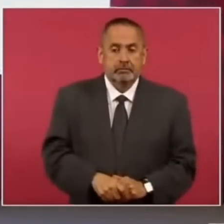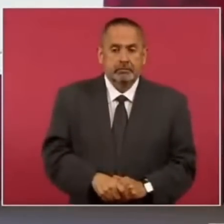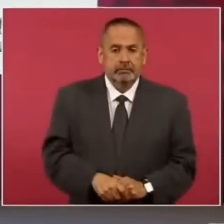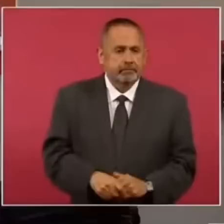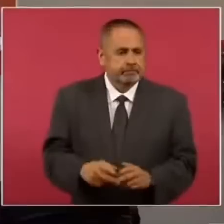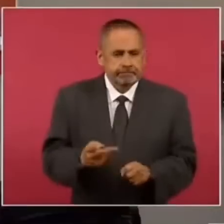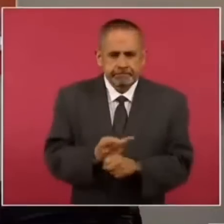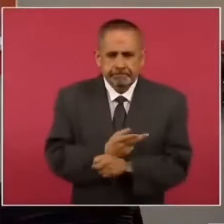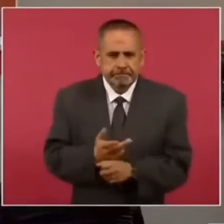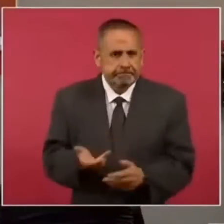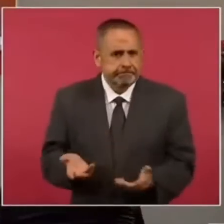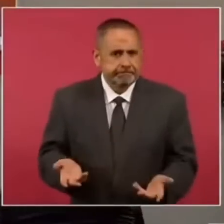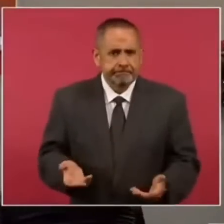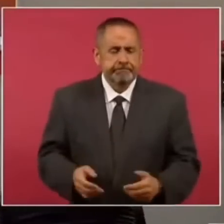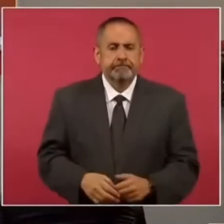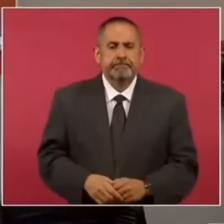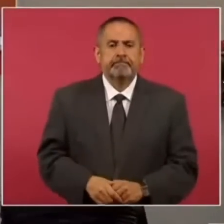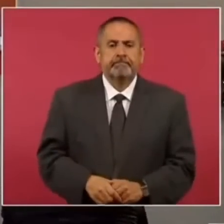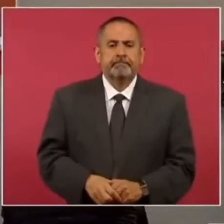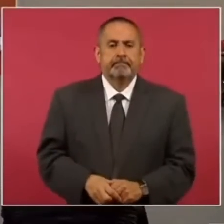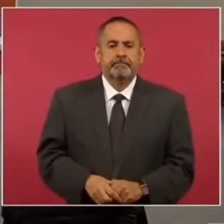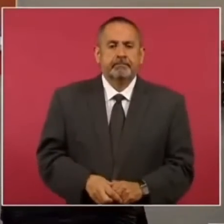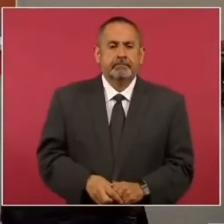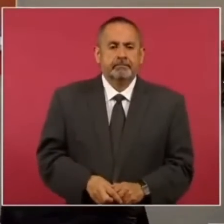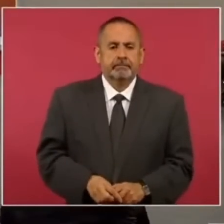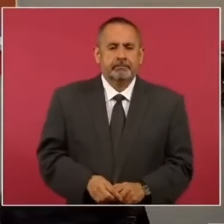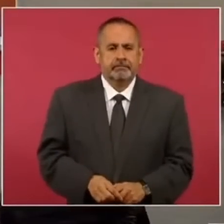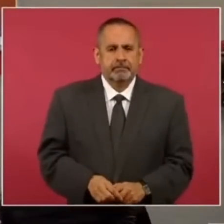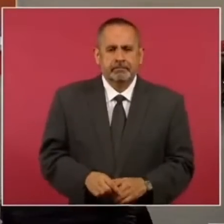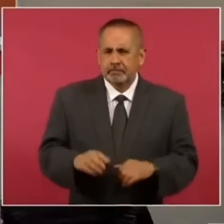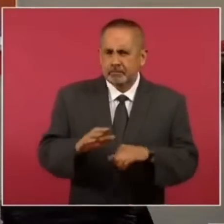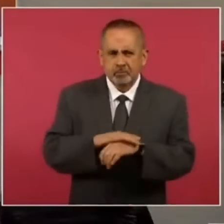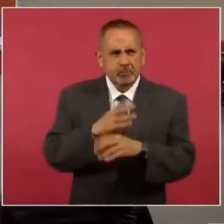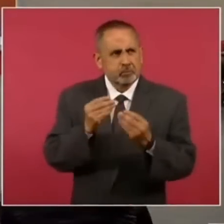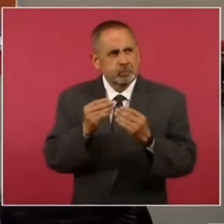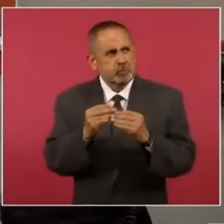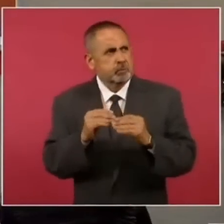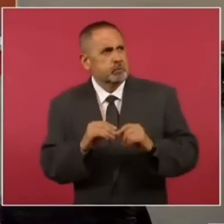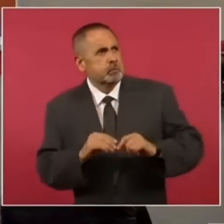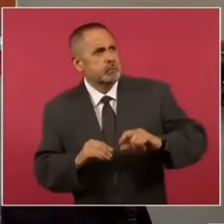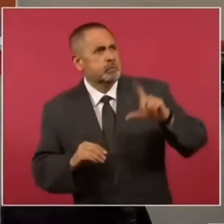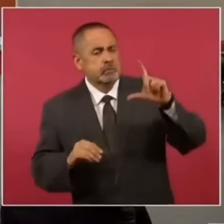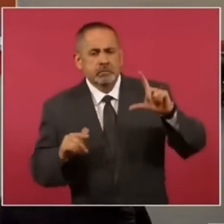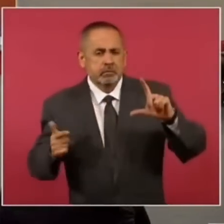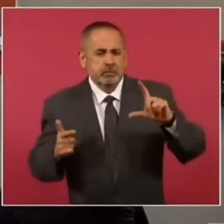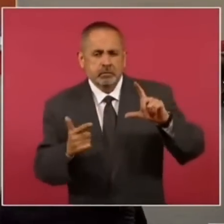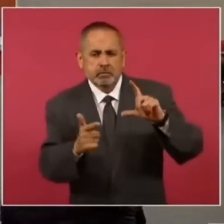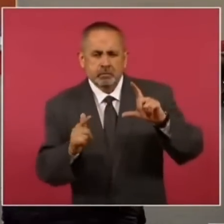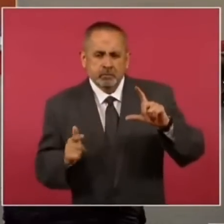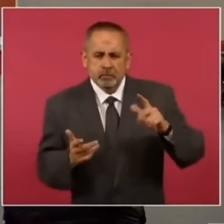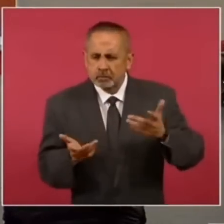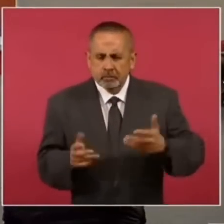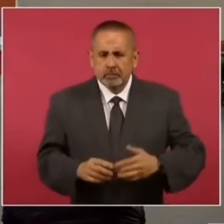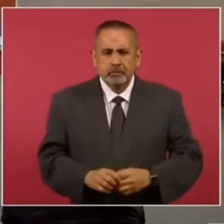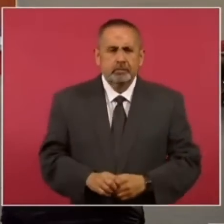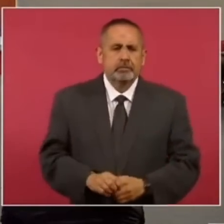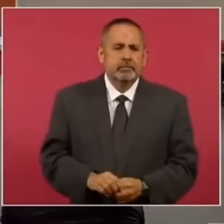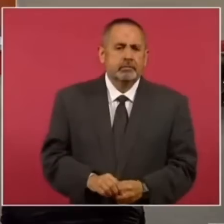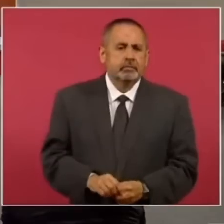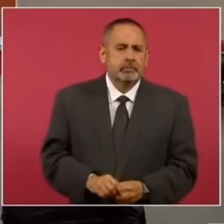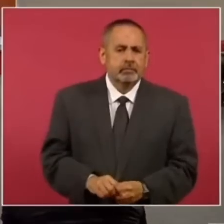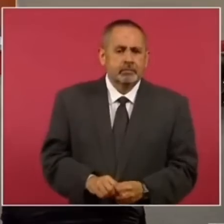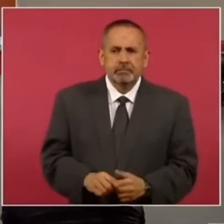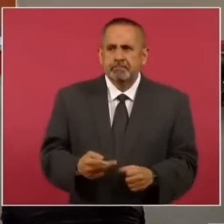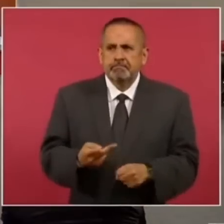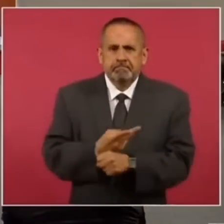¿Qué pasa? ¿Por qué ese comportamiento? ¿A qué